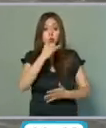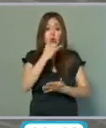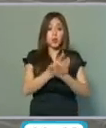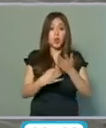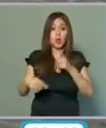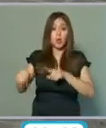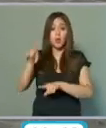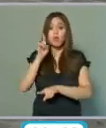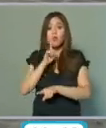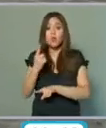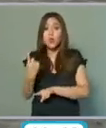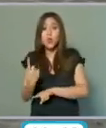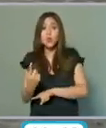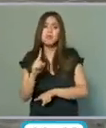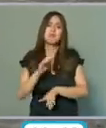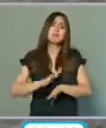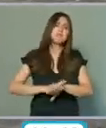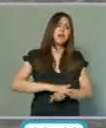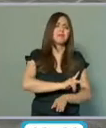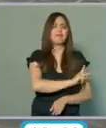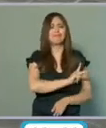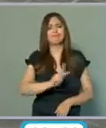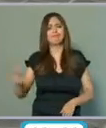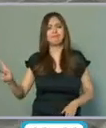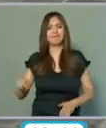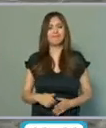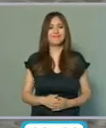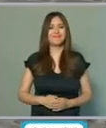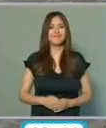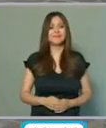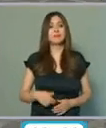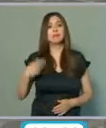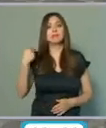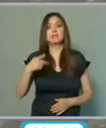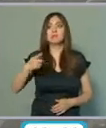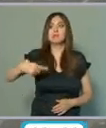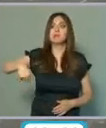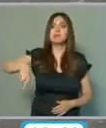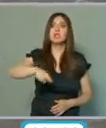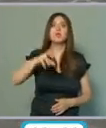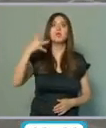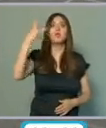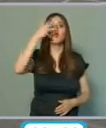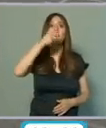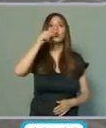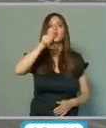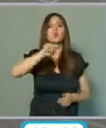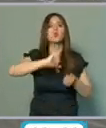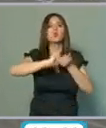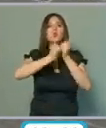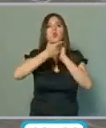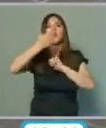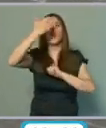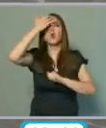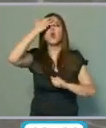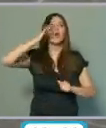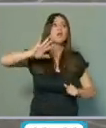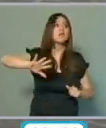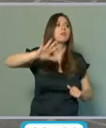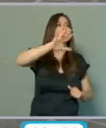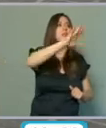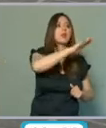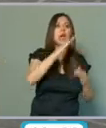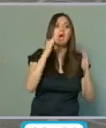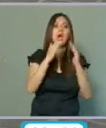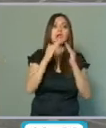por un montón más. ¡Ay, ay, ay! Ojitos pajaritos, pero qué bonito es conocer las casas para